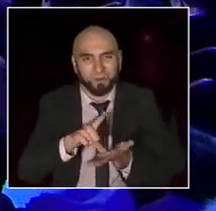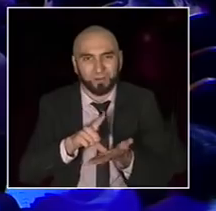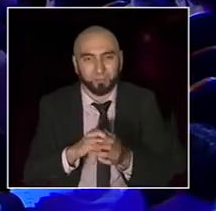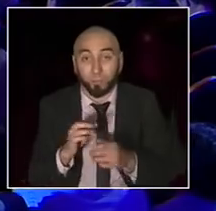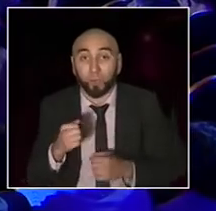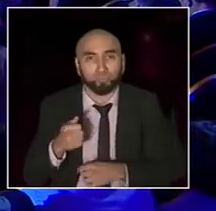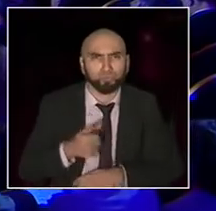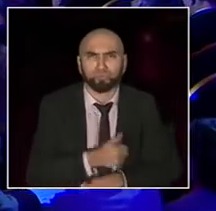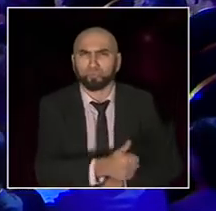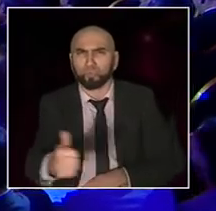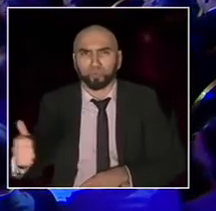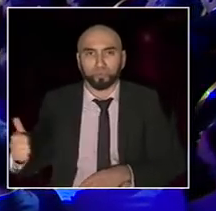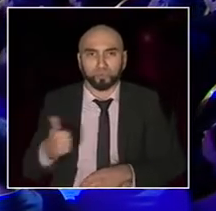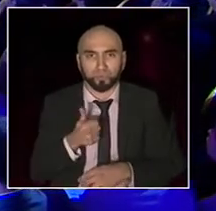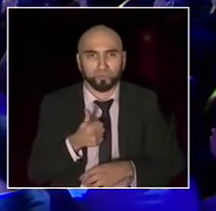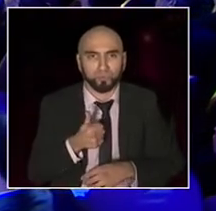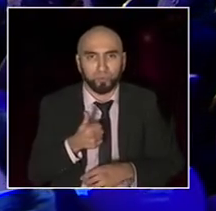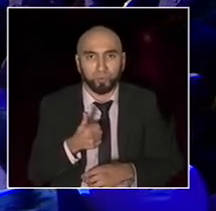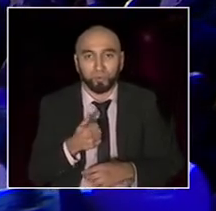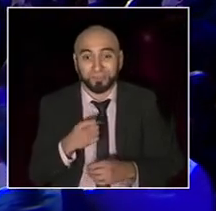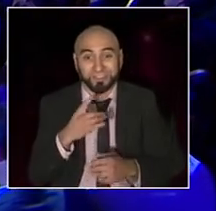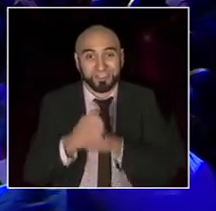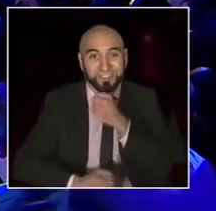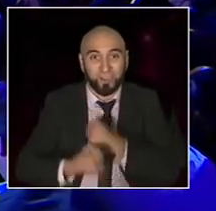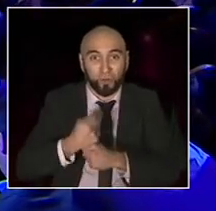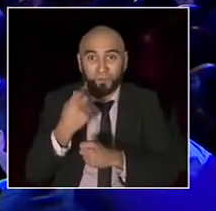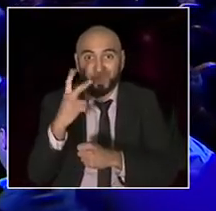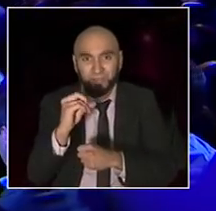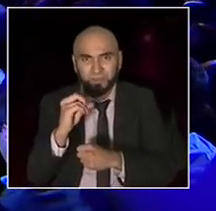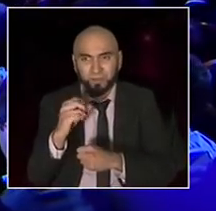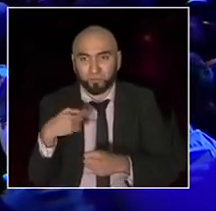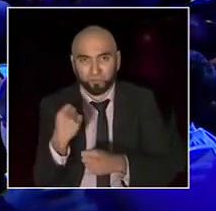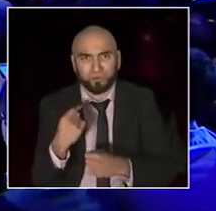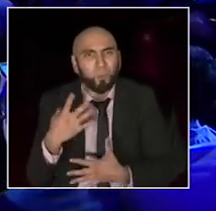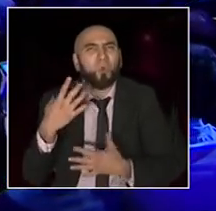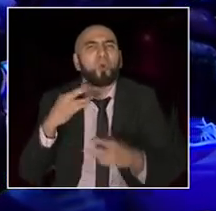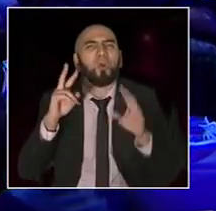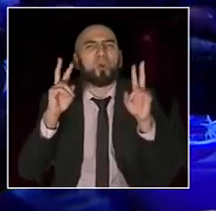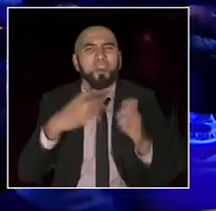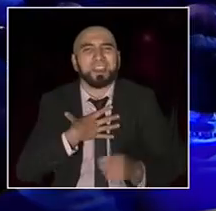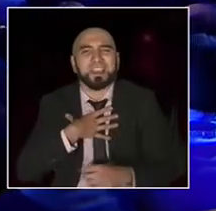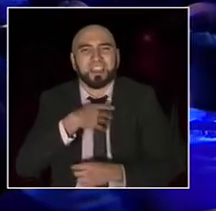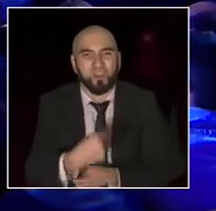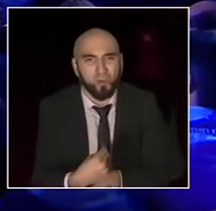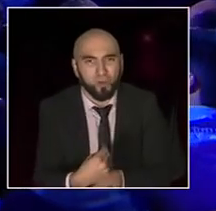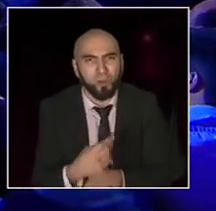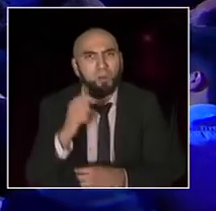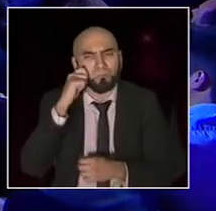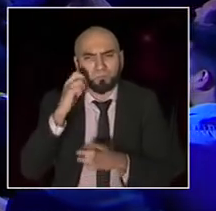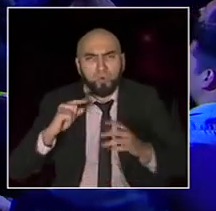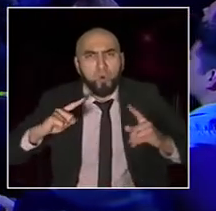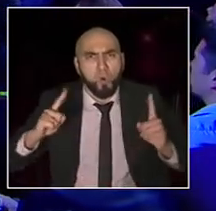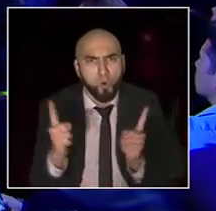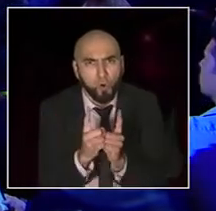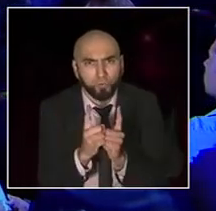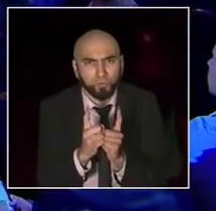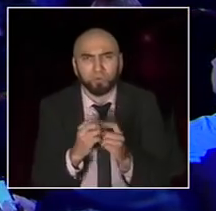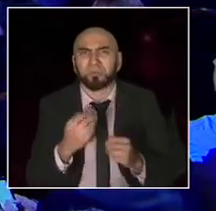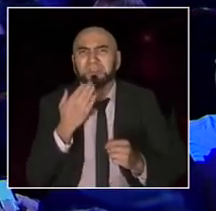nosotros somos hijos del siglo XX, un siglo corto y lleno de